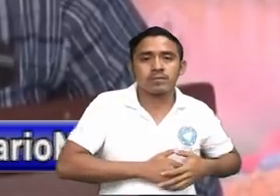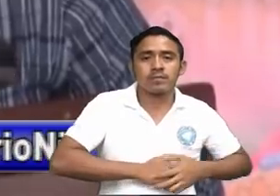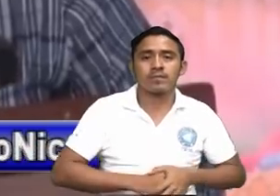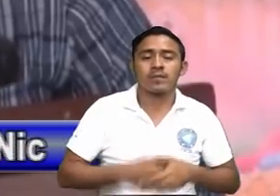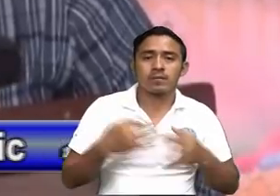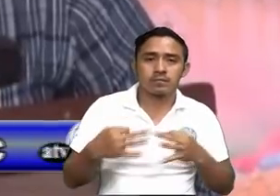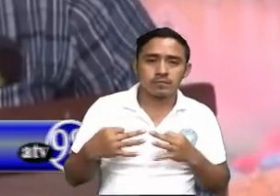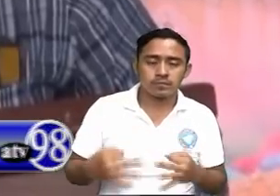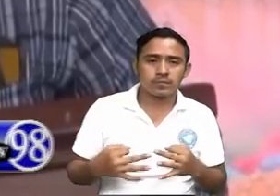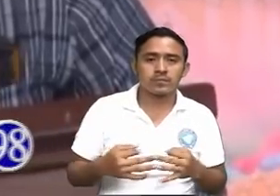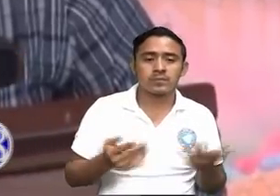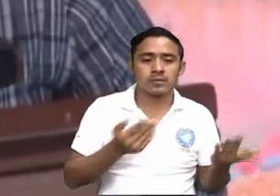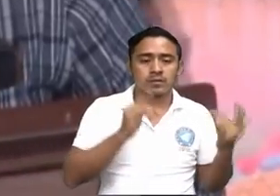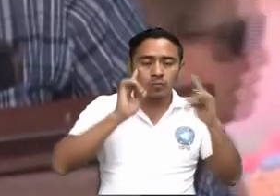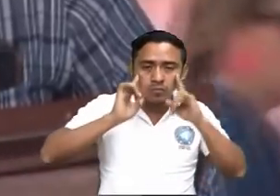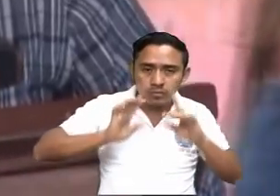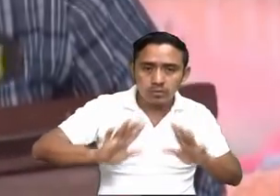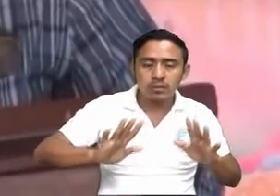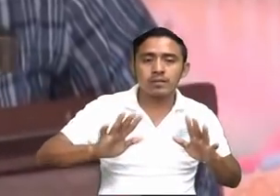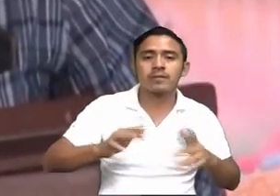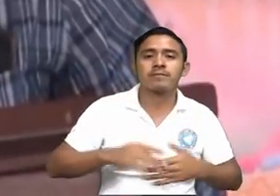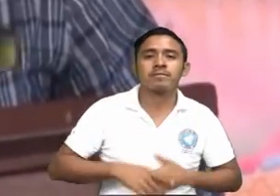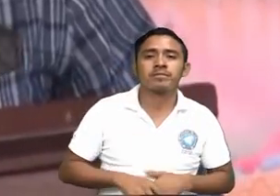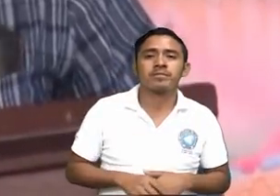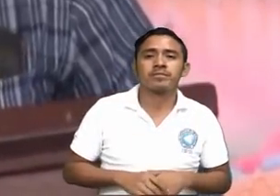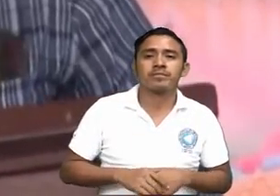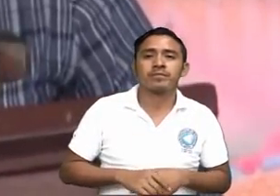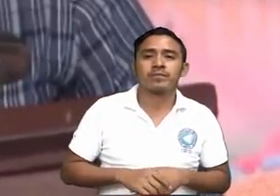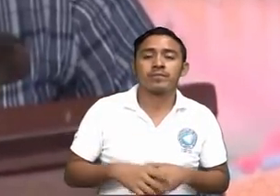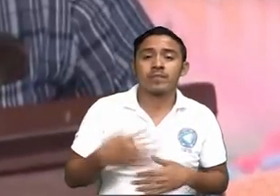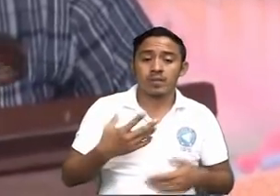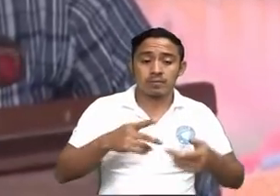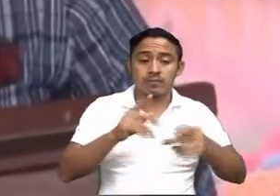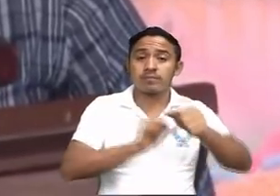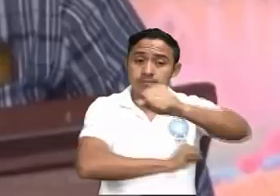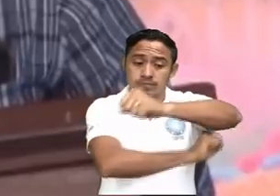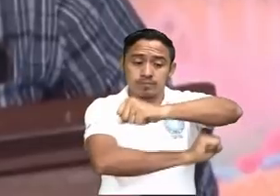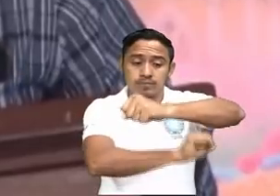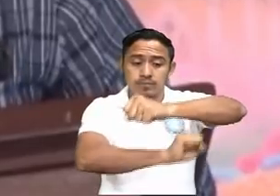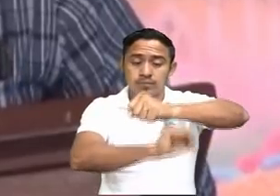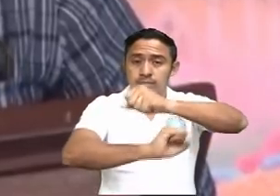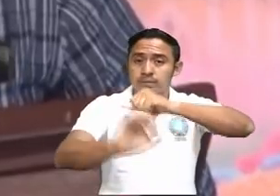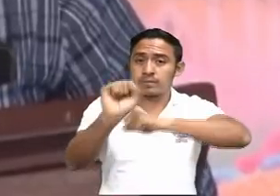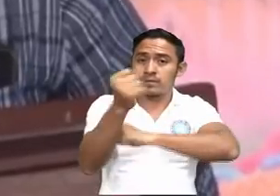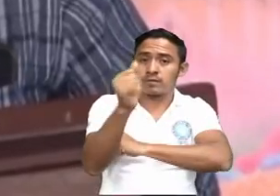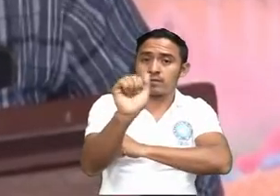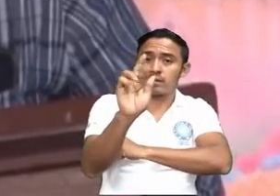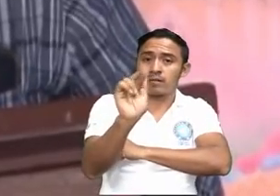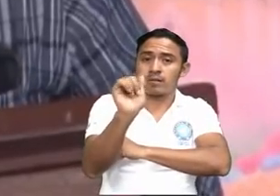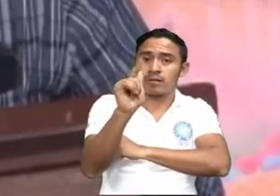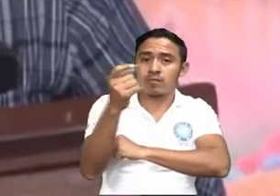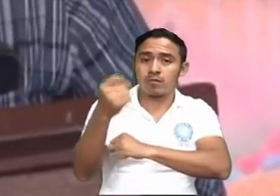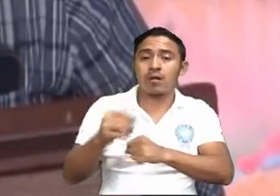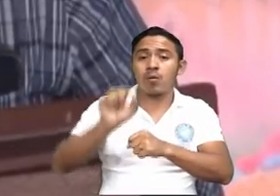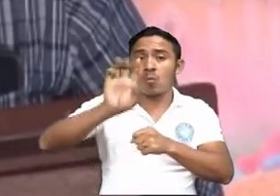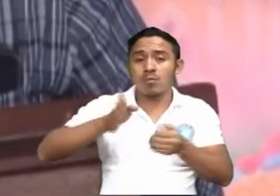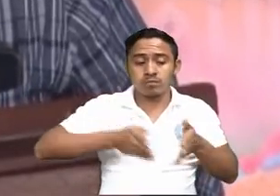la seguridad que nos va a brindar el puente Saratoga o la ampliación de la carretera a